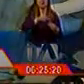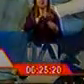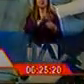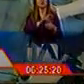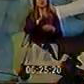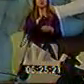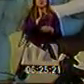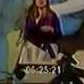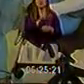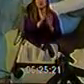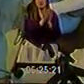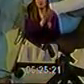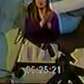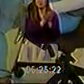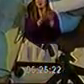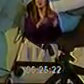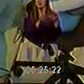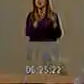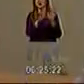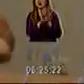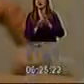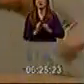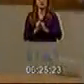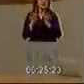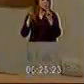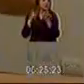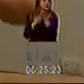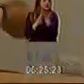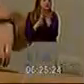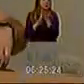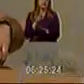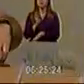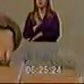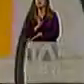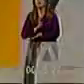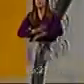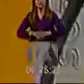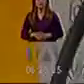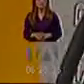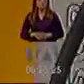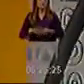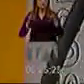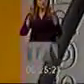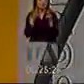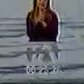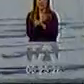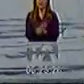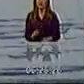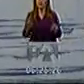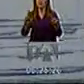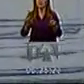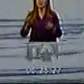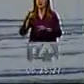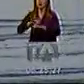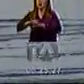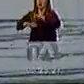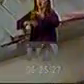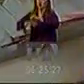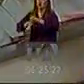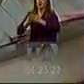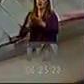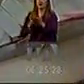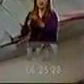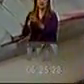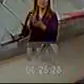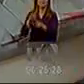Sin embargo, coinciden en que el tema debe ser analizado técnicamente, tomando en cuenta las diferentes estructuras de costos de